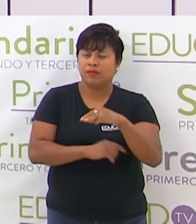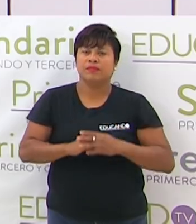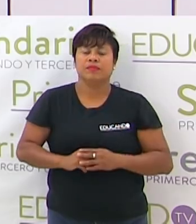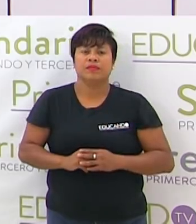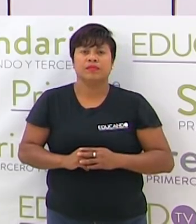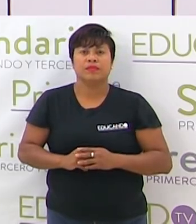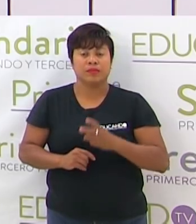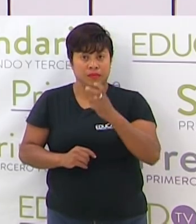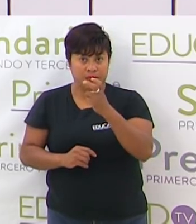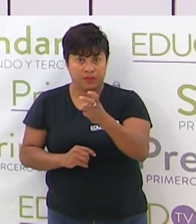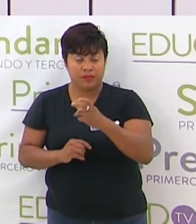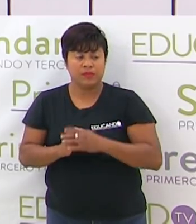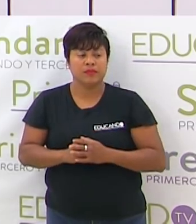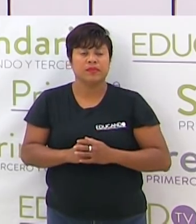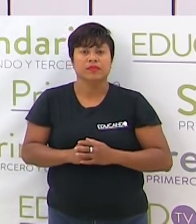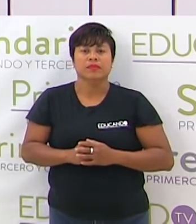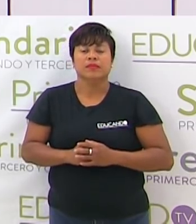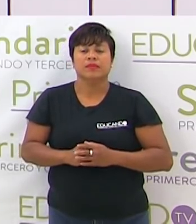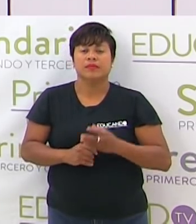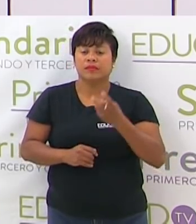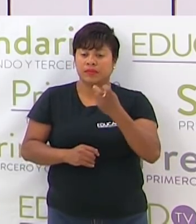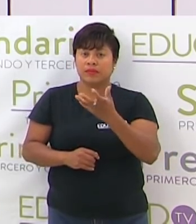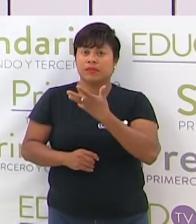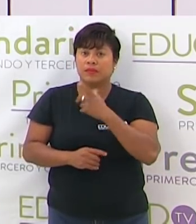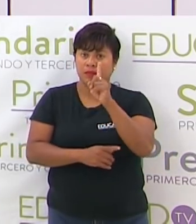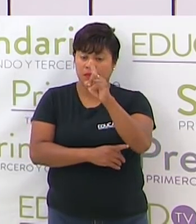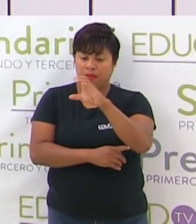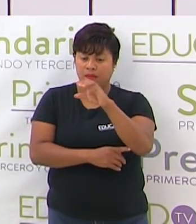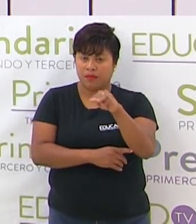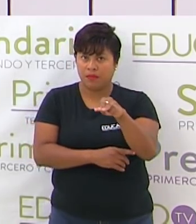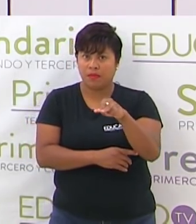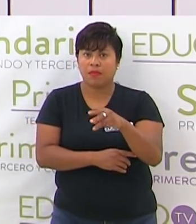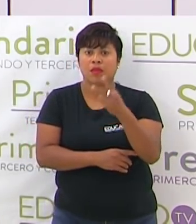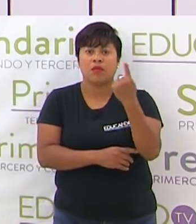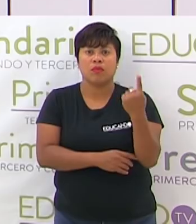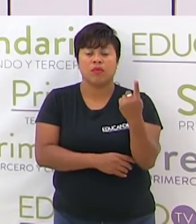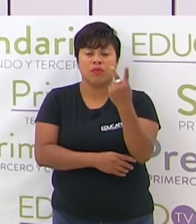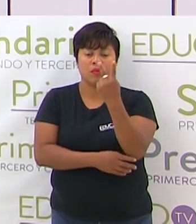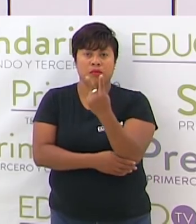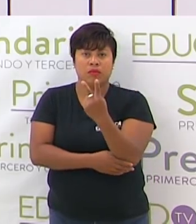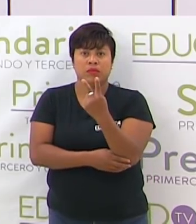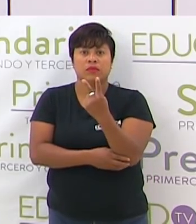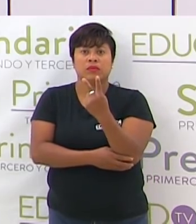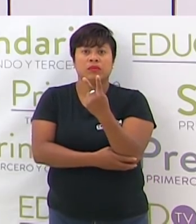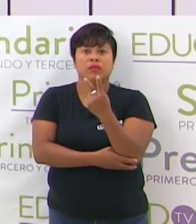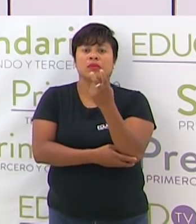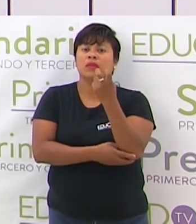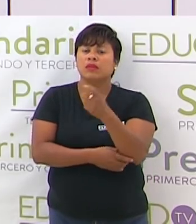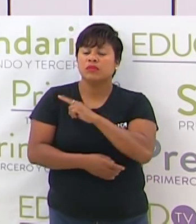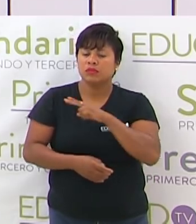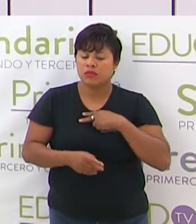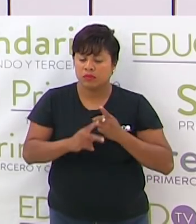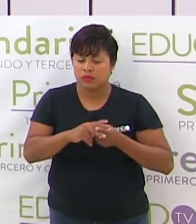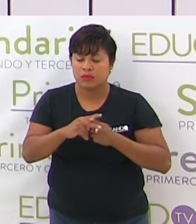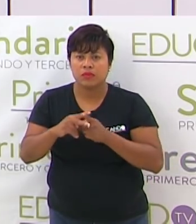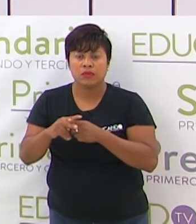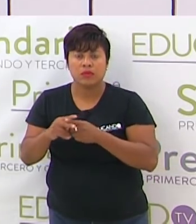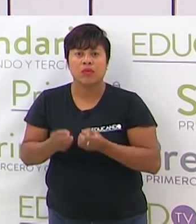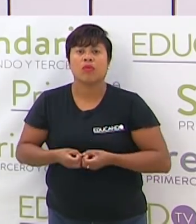centímetro. Por lo tanto, aquí sería 1 centímetro, 2, y así vamos a ir